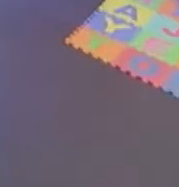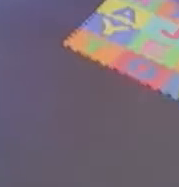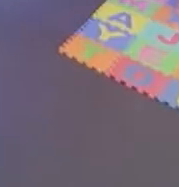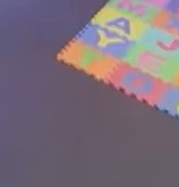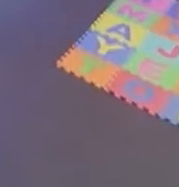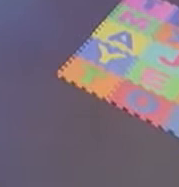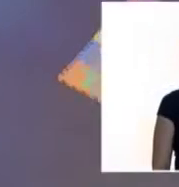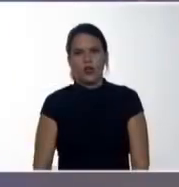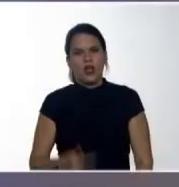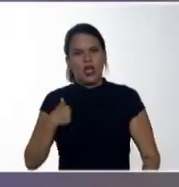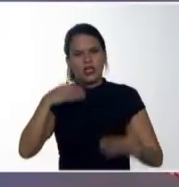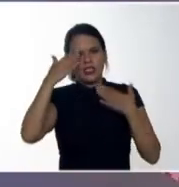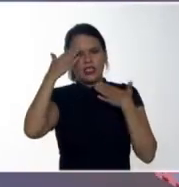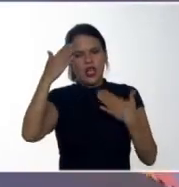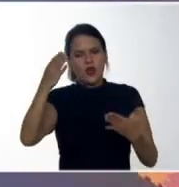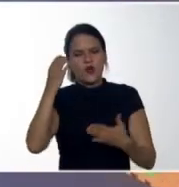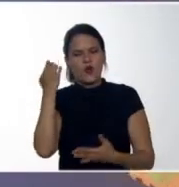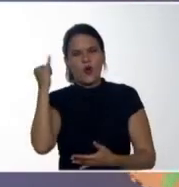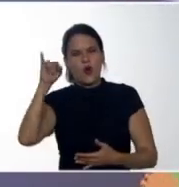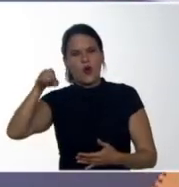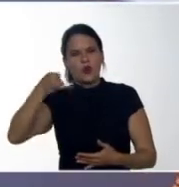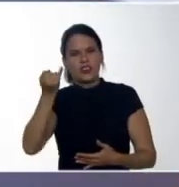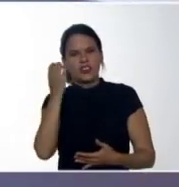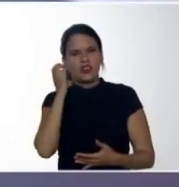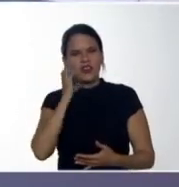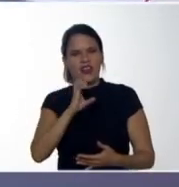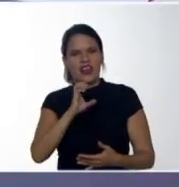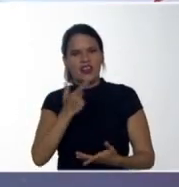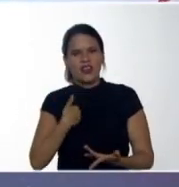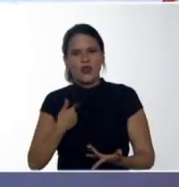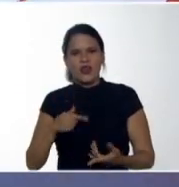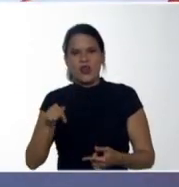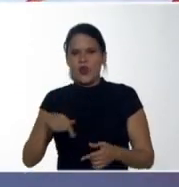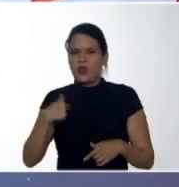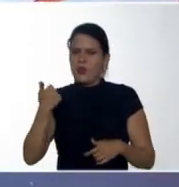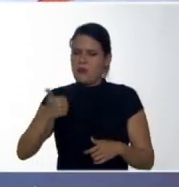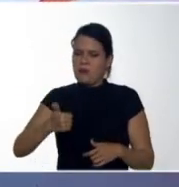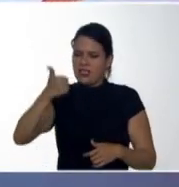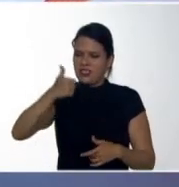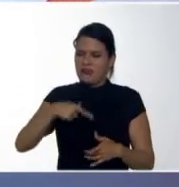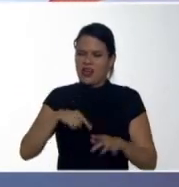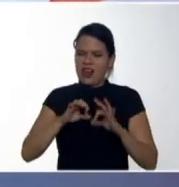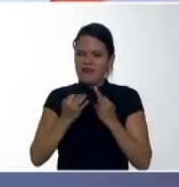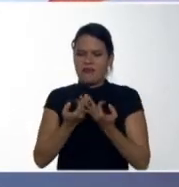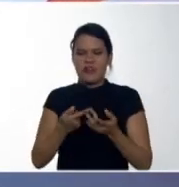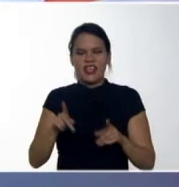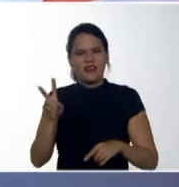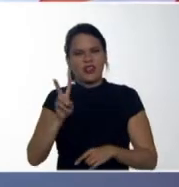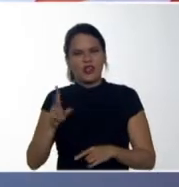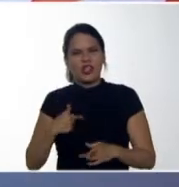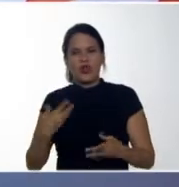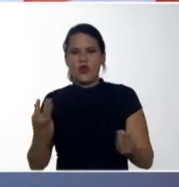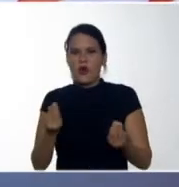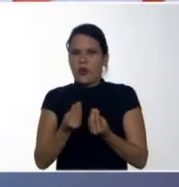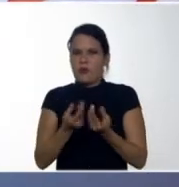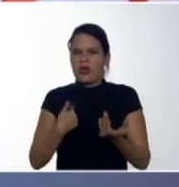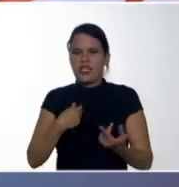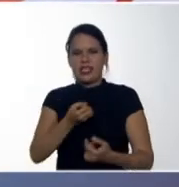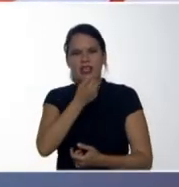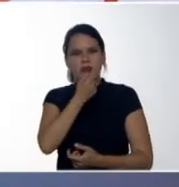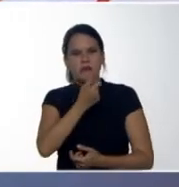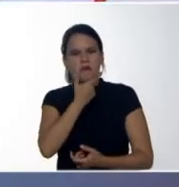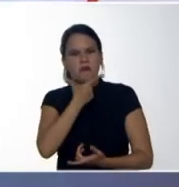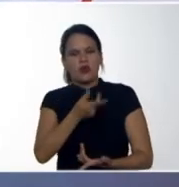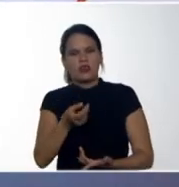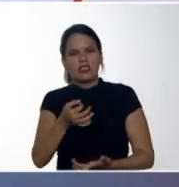Un cordial saludo, José Leonardo, y otro mayor para la familia venezolana que hoy nos acompaña en esta hermosa